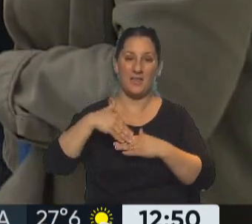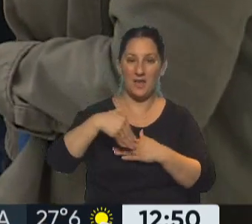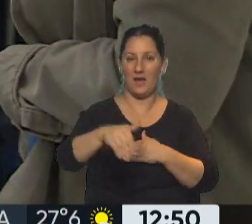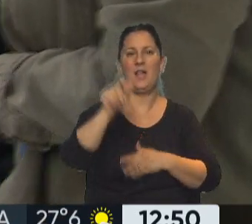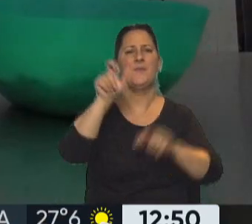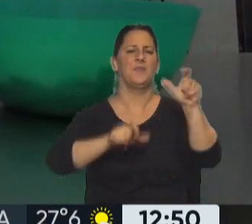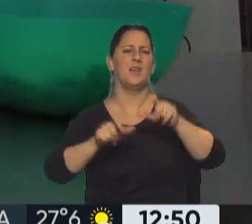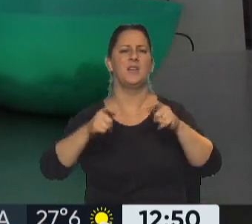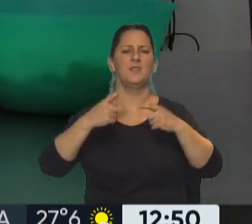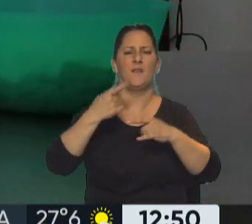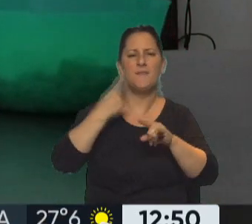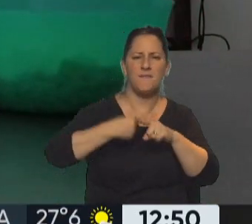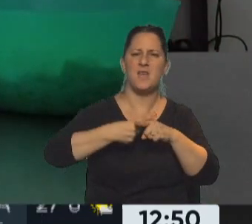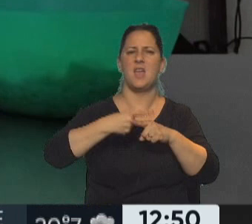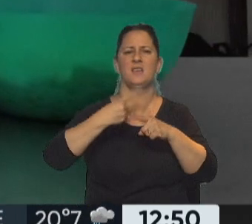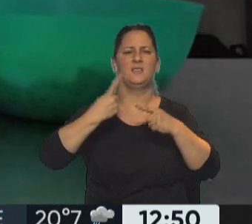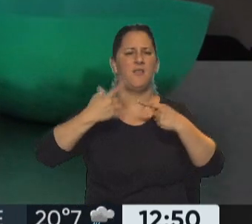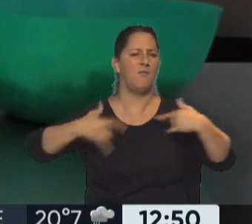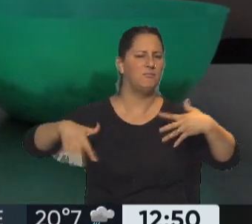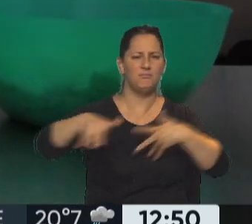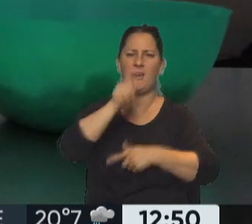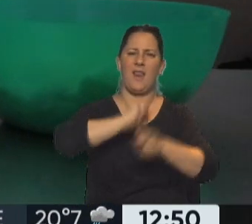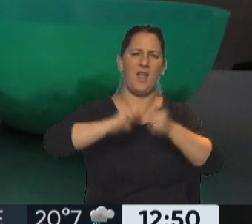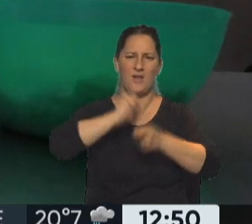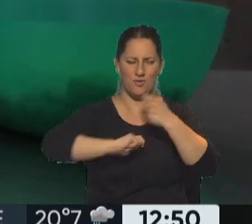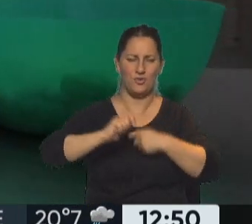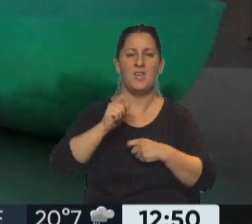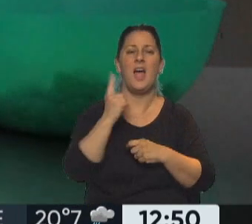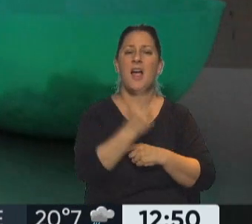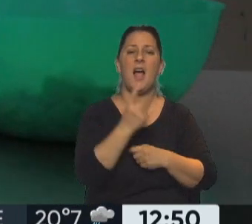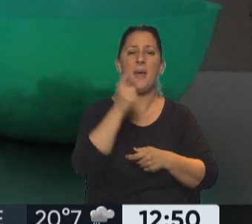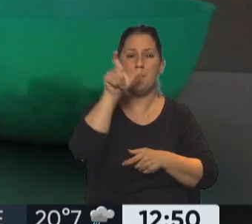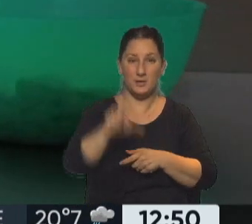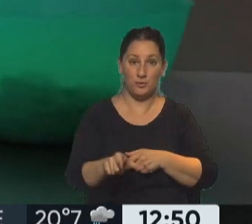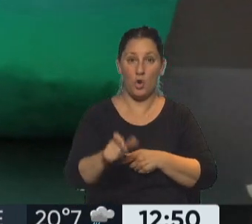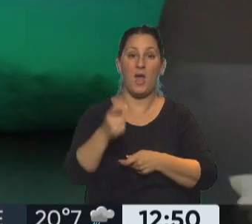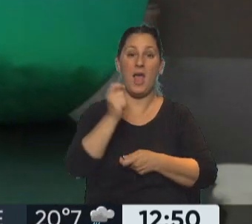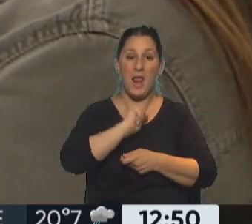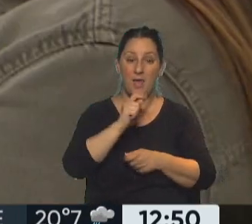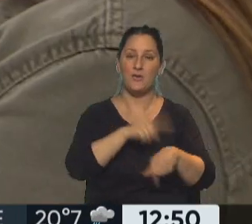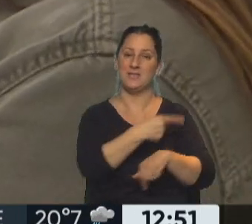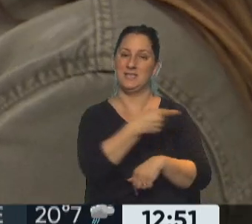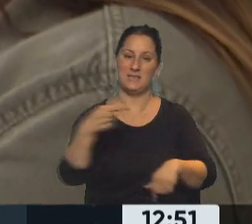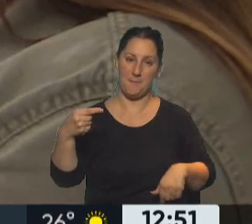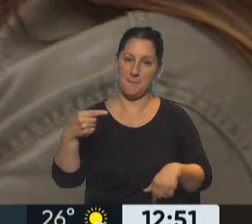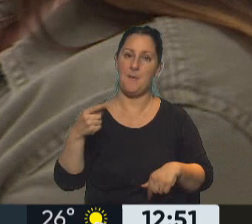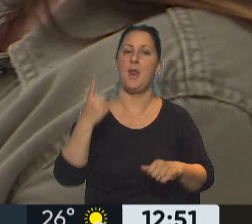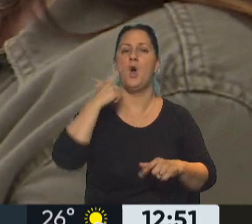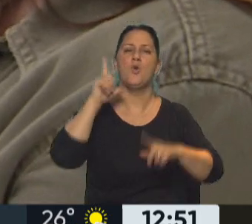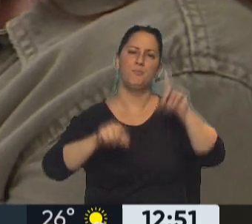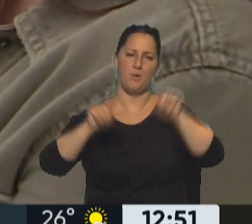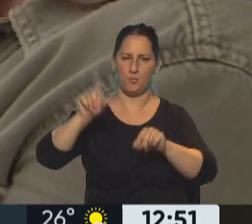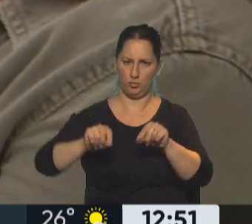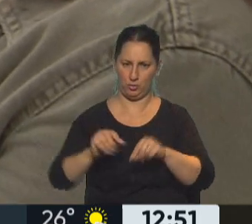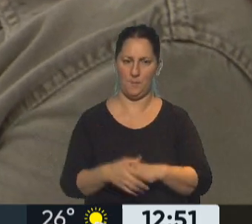artistas itinerantes, fiesta en toda la heladería. Y después cada heladero durante la semana va haciendo promociones.